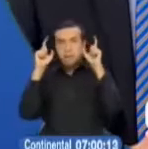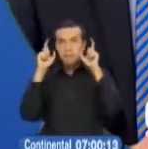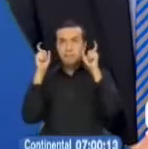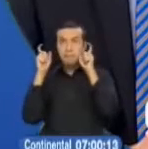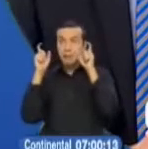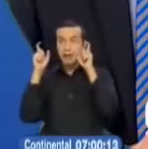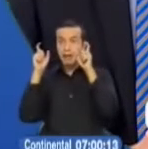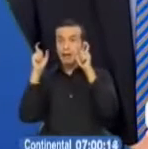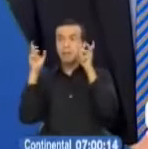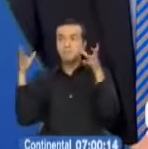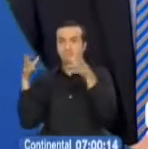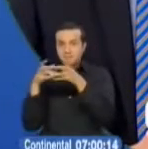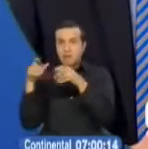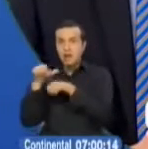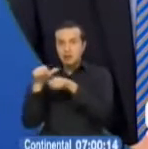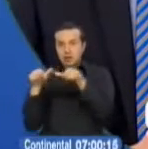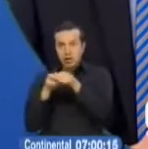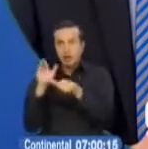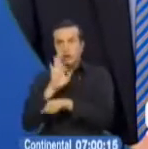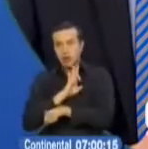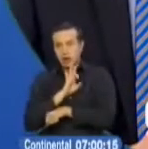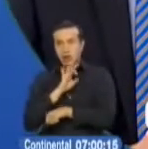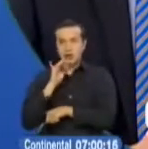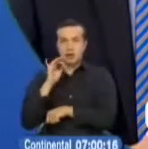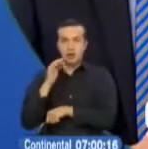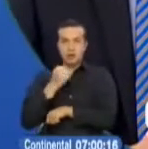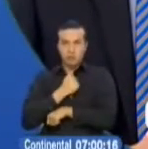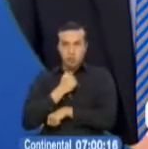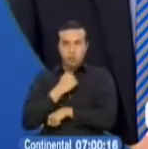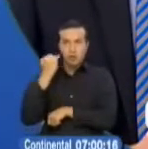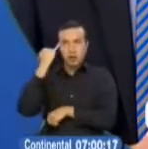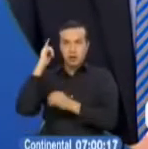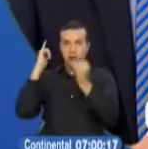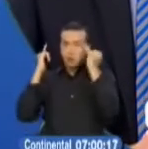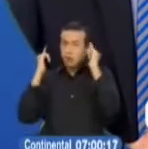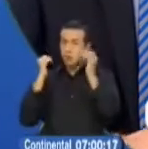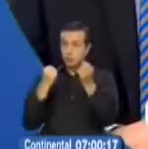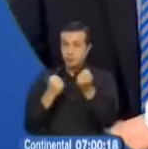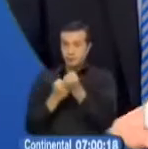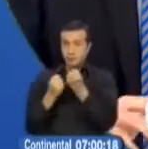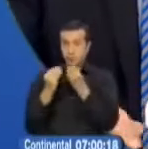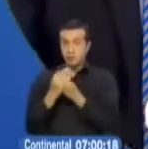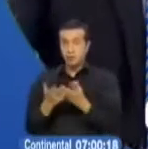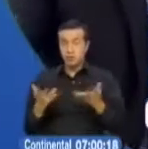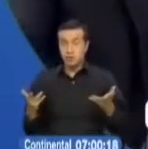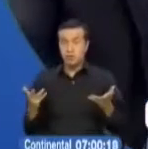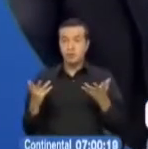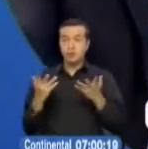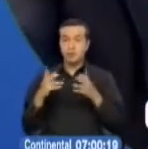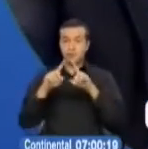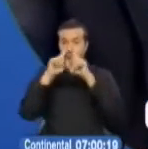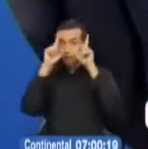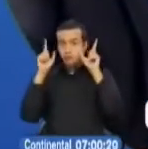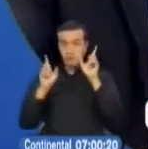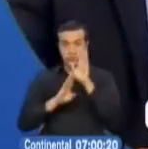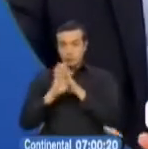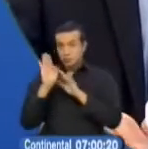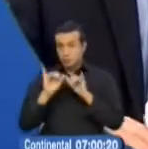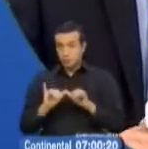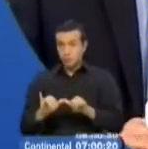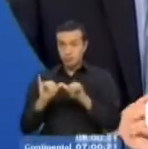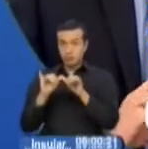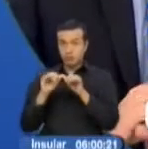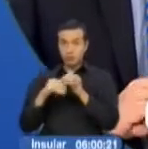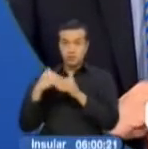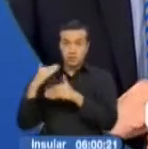cualquier mecanismo, a más de la iniciativa propia, por supuesto, se favorece que existan estas empresas, pero no